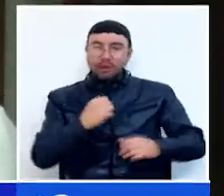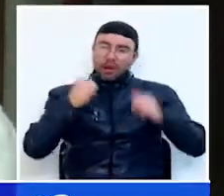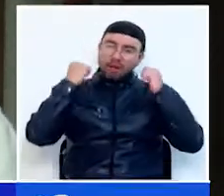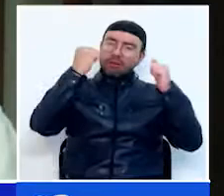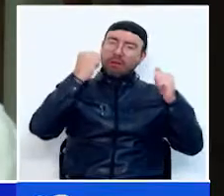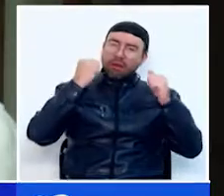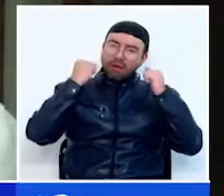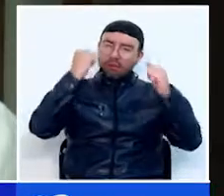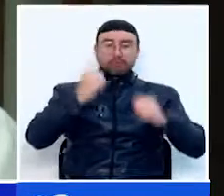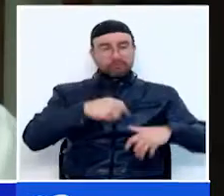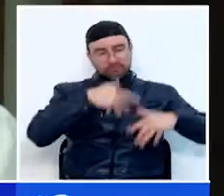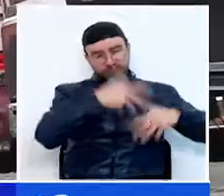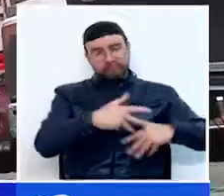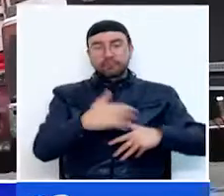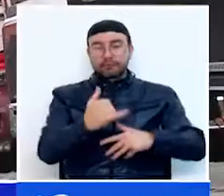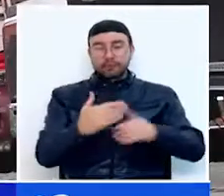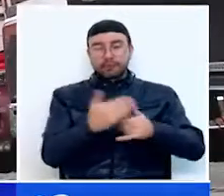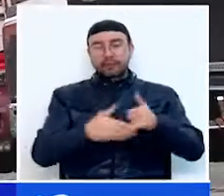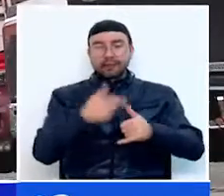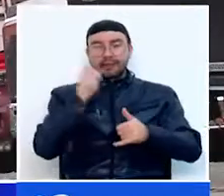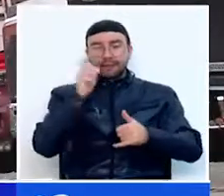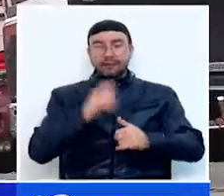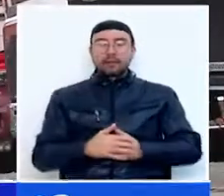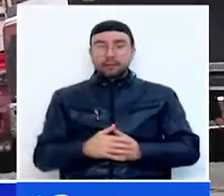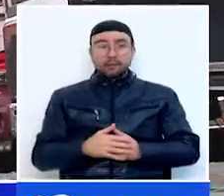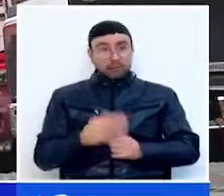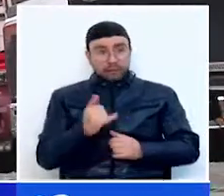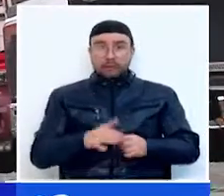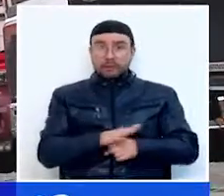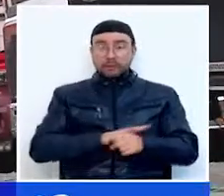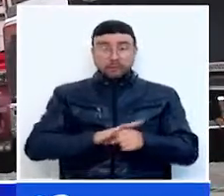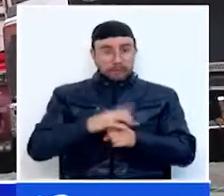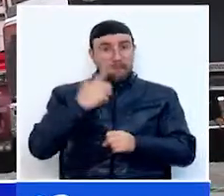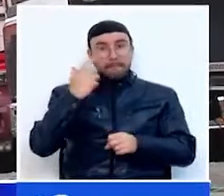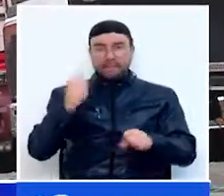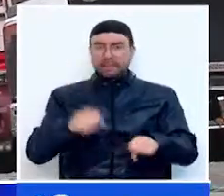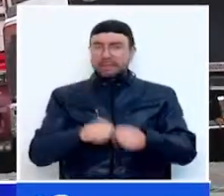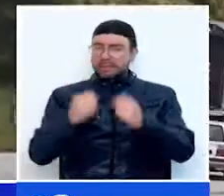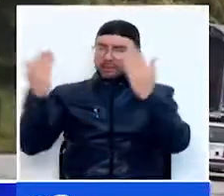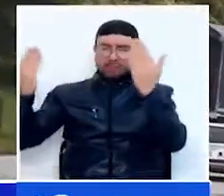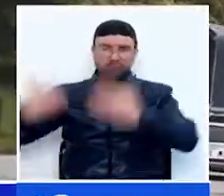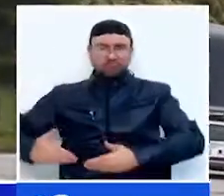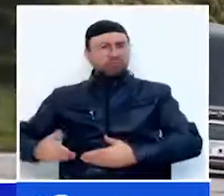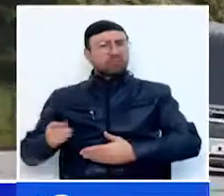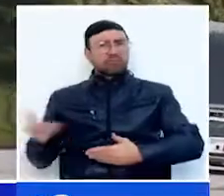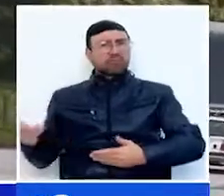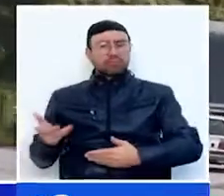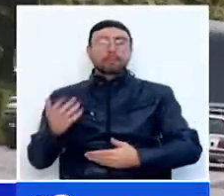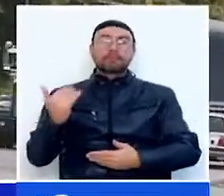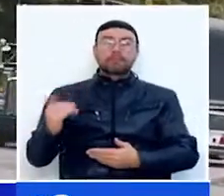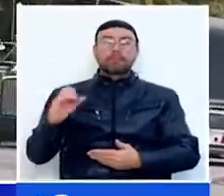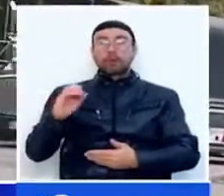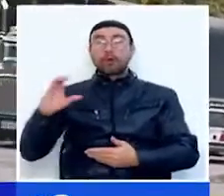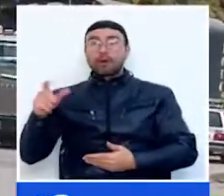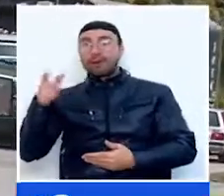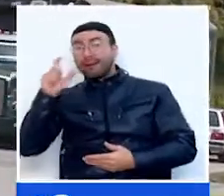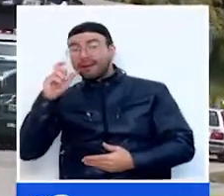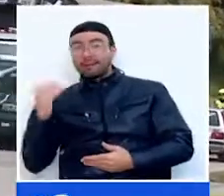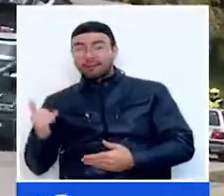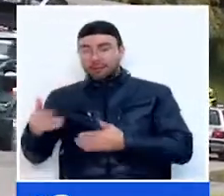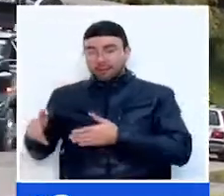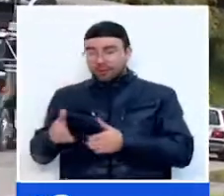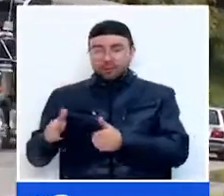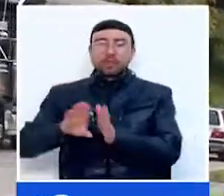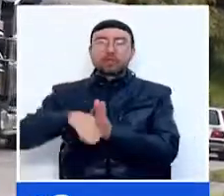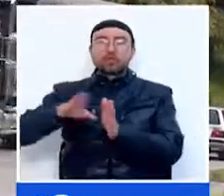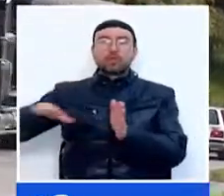adelantando en el departamento de Caldas. Una de las situaciones más críticas en materia de bloqueos se vive en el occidente de Caldas, en la vía